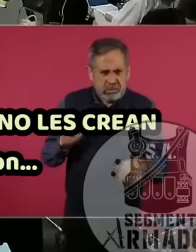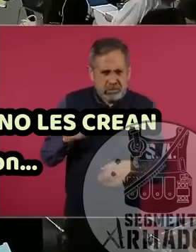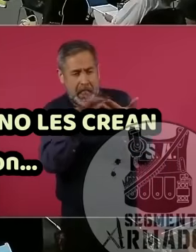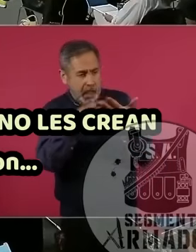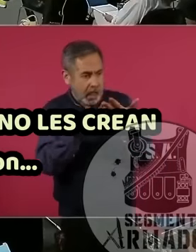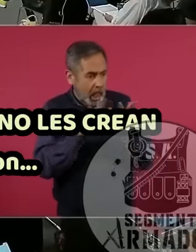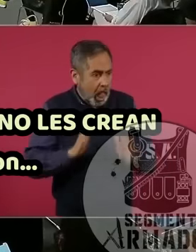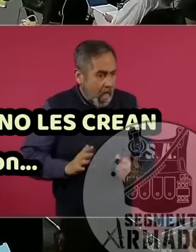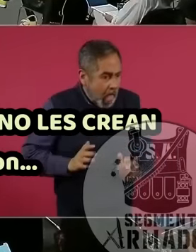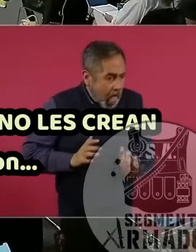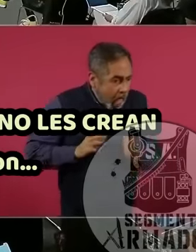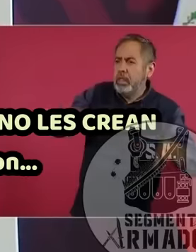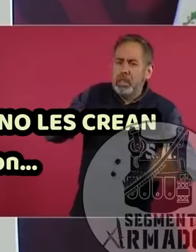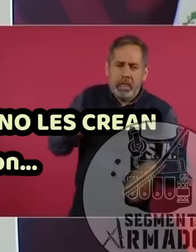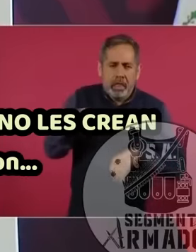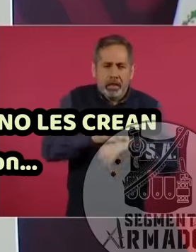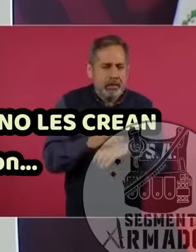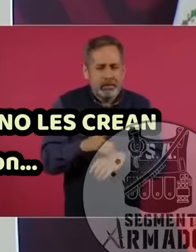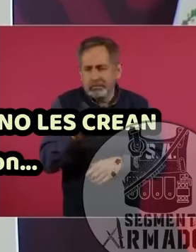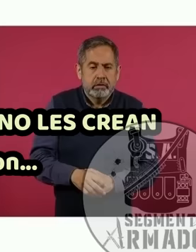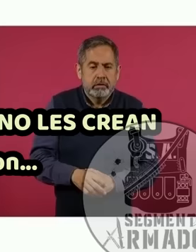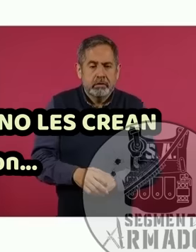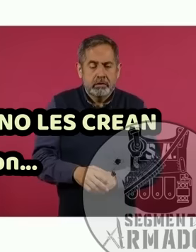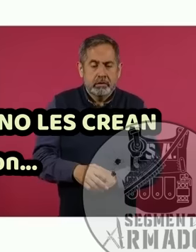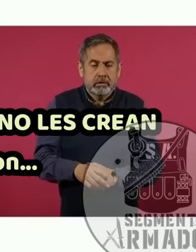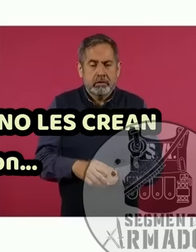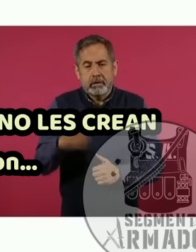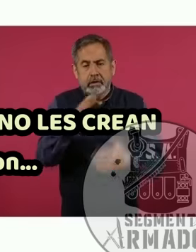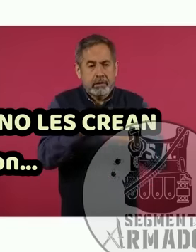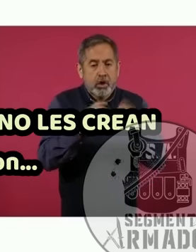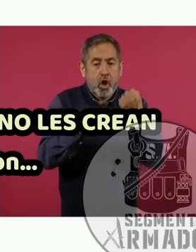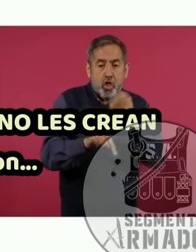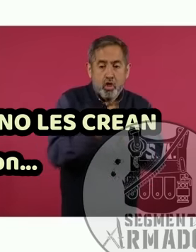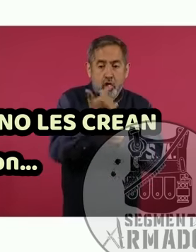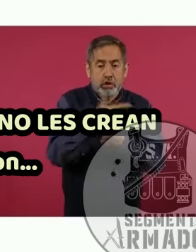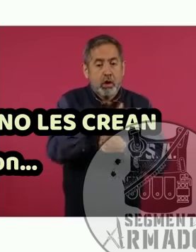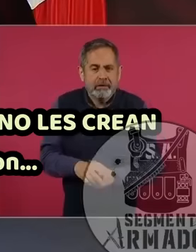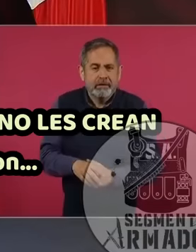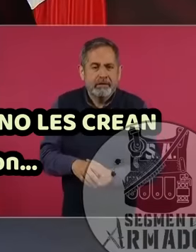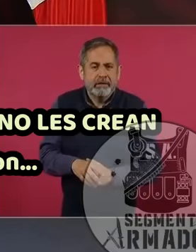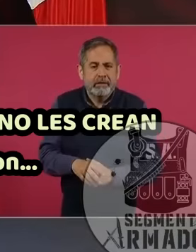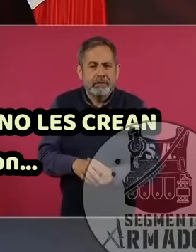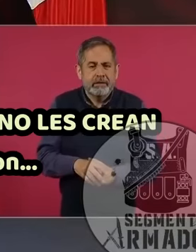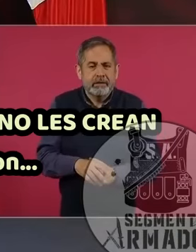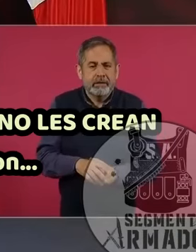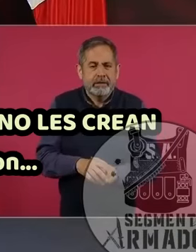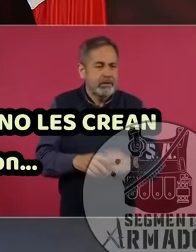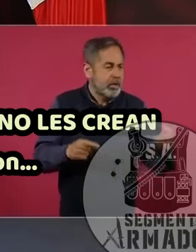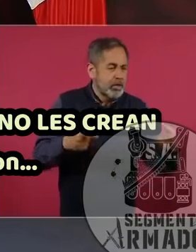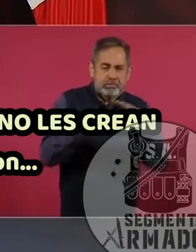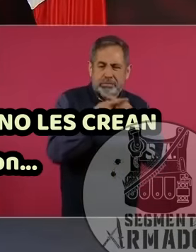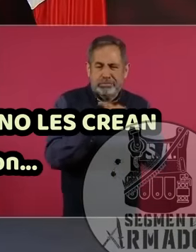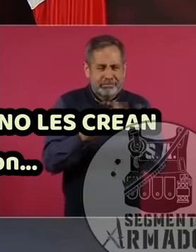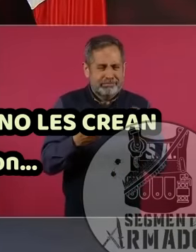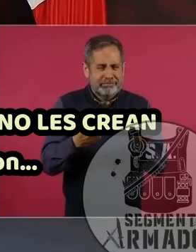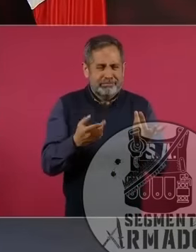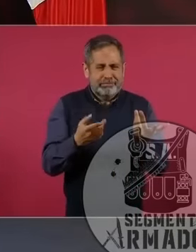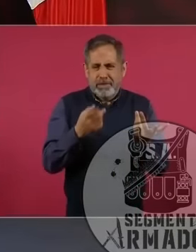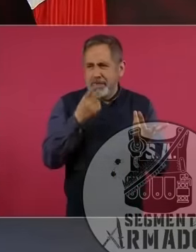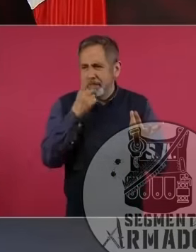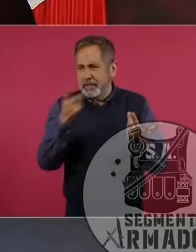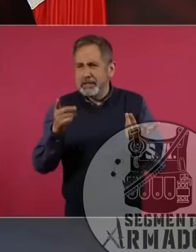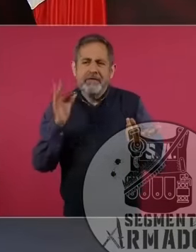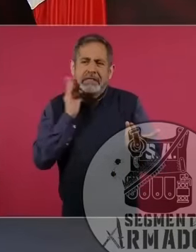leen a estos pasquines, no les crean. Y acá dicen 12 muertos y es en contradicción con lo que